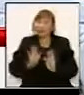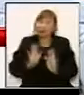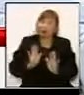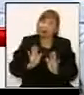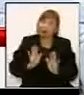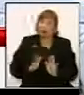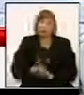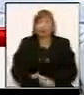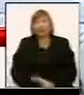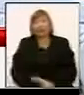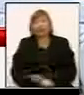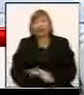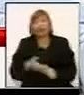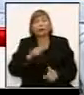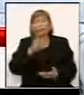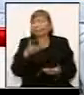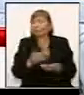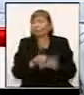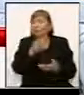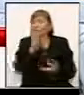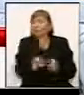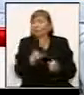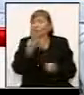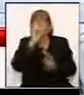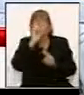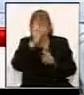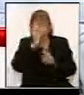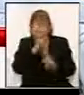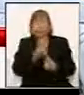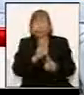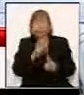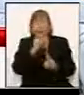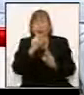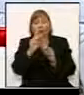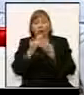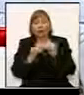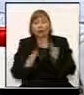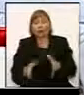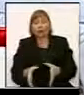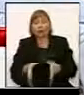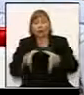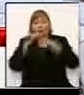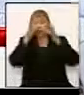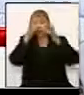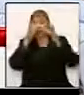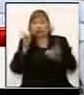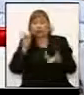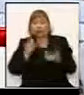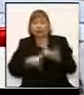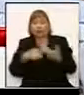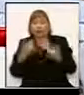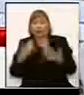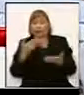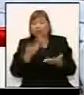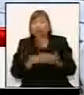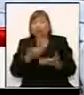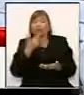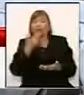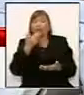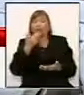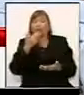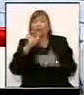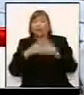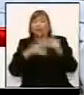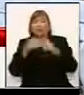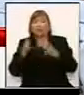Salvo en la parte del cerro. Y toda la población ha respetado, salvo un edificio que hasta ahora vamos queriendo interpretar quién es el que lo ha hecho, de